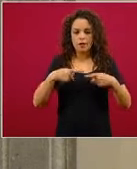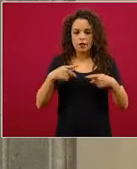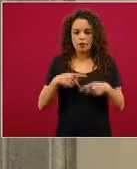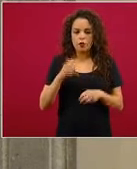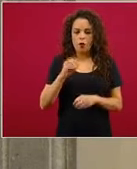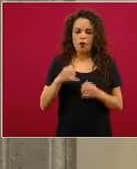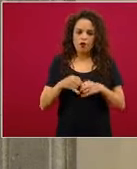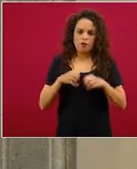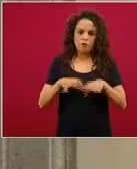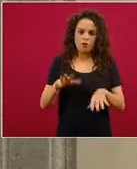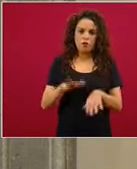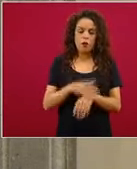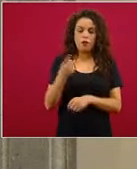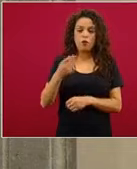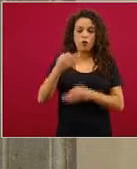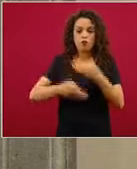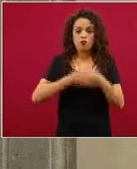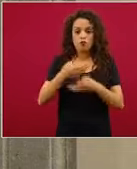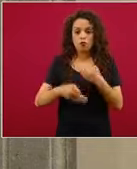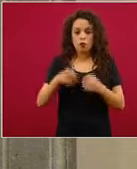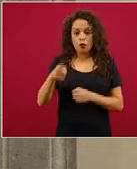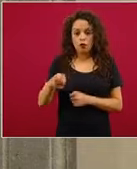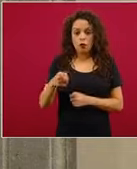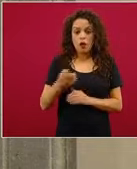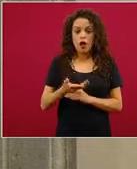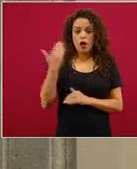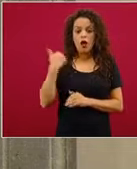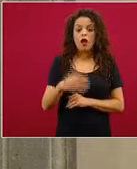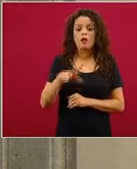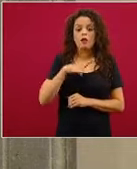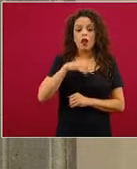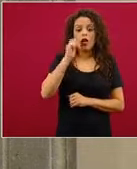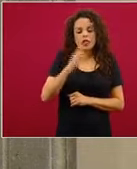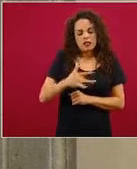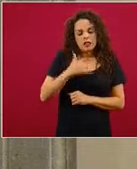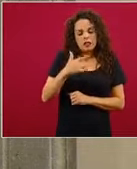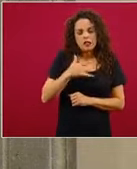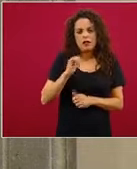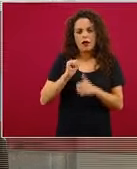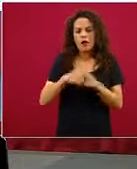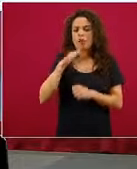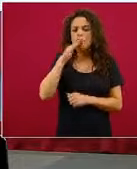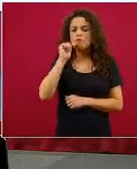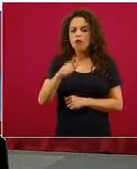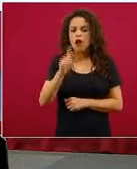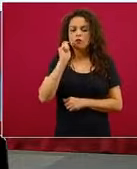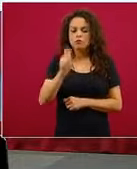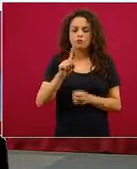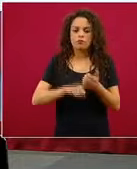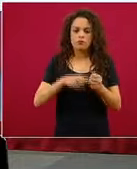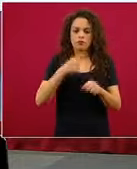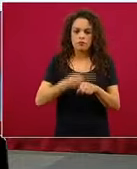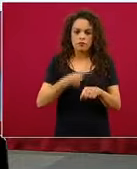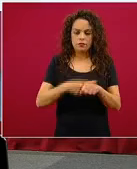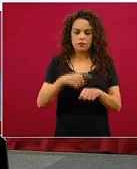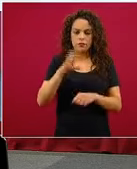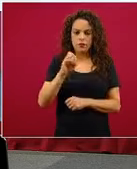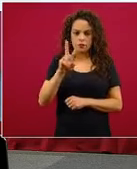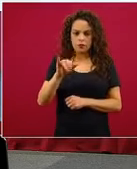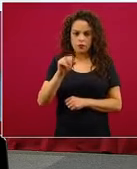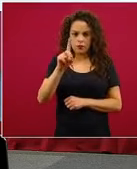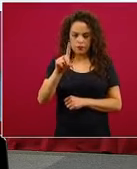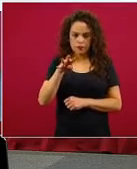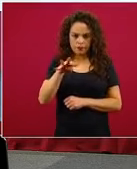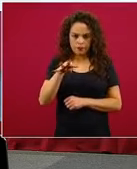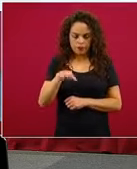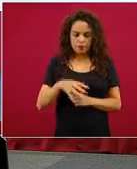caso, porque todas han sido personas que en su momento han desarrollado signos y síntomas de la enfermedad compatible con